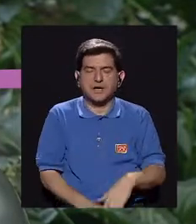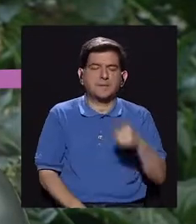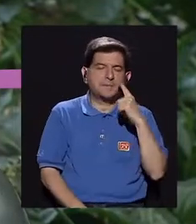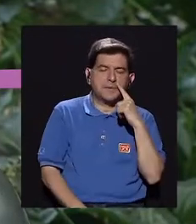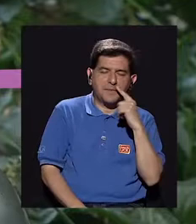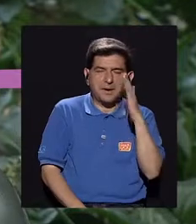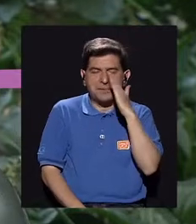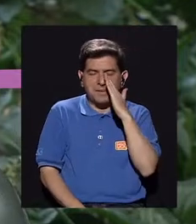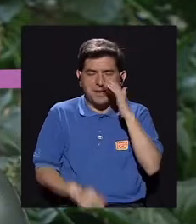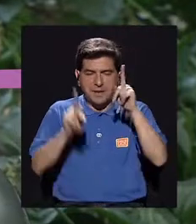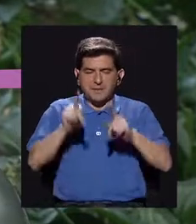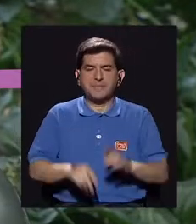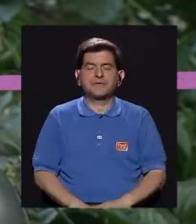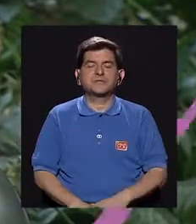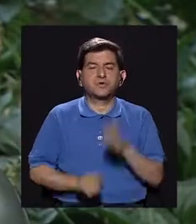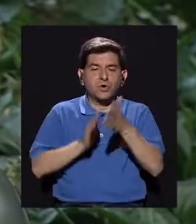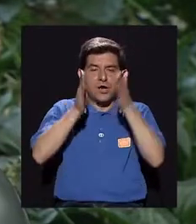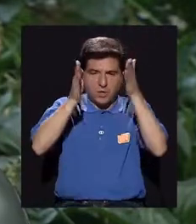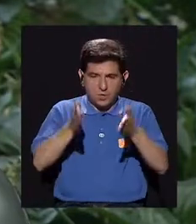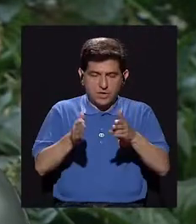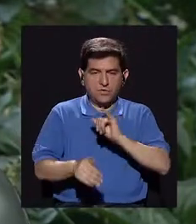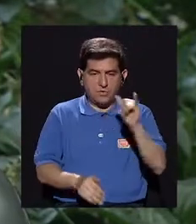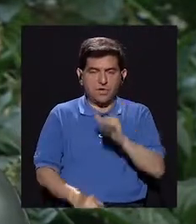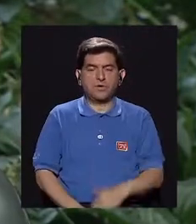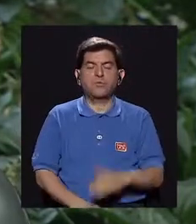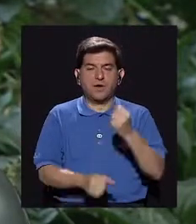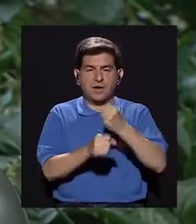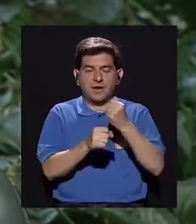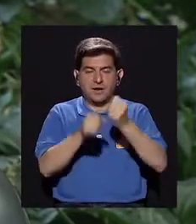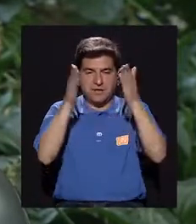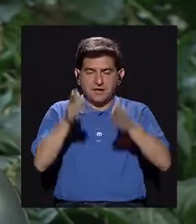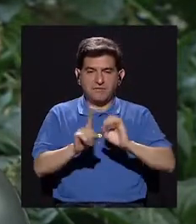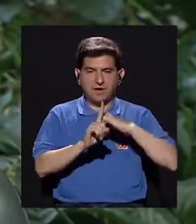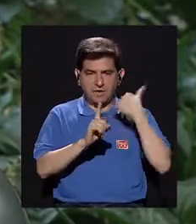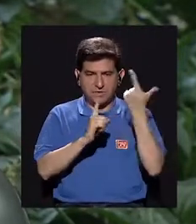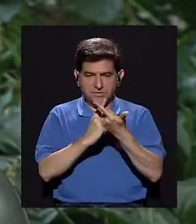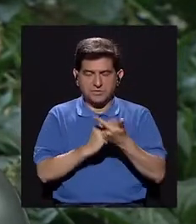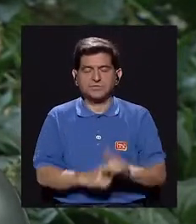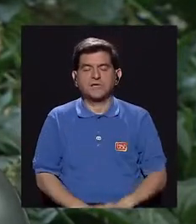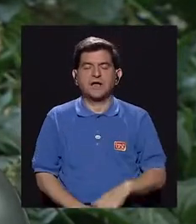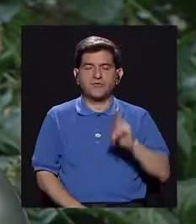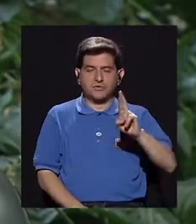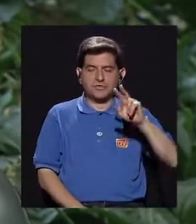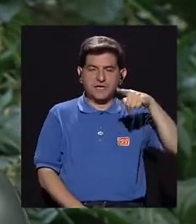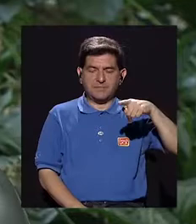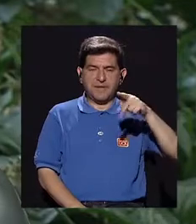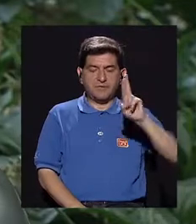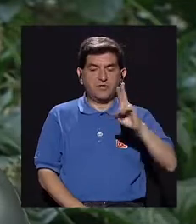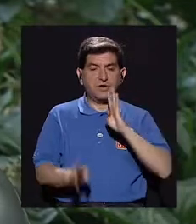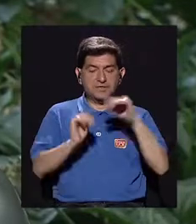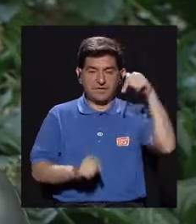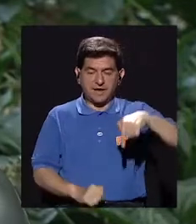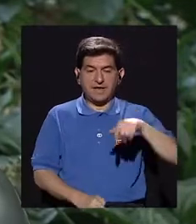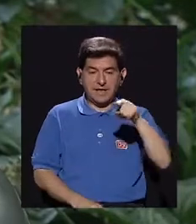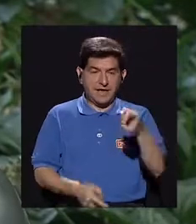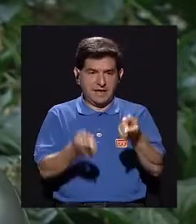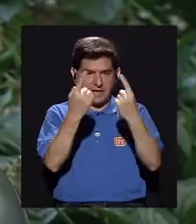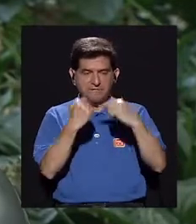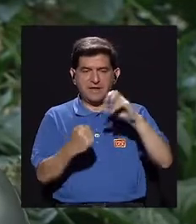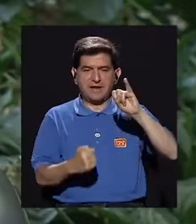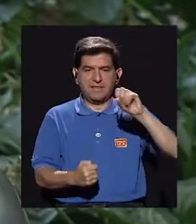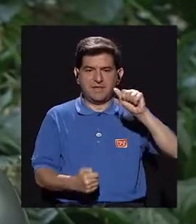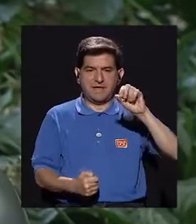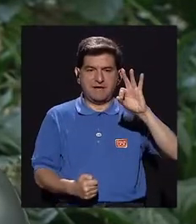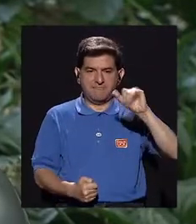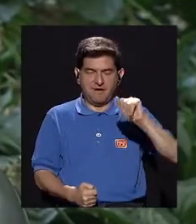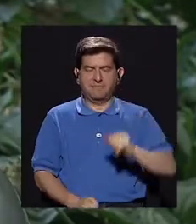usted, papá, mamá, cuidador o cuidadora. Estamos conversando con la trabajadora social, la licenciada Roxana Pérez Rodríguez del IAFA, quien muy